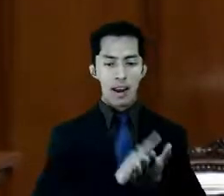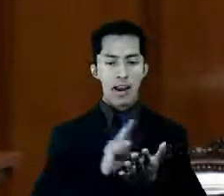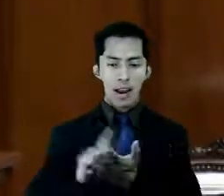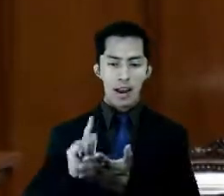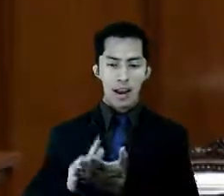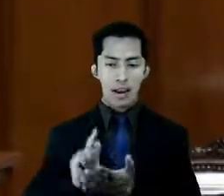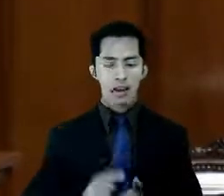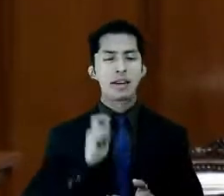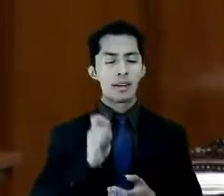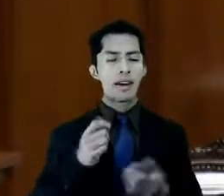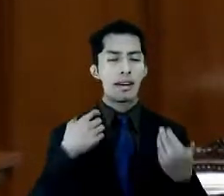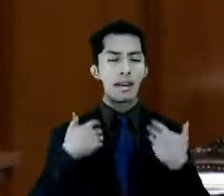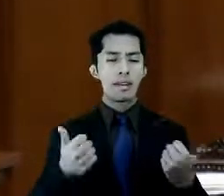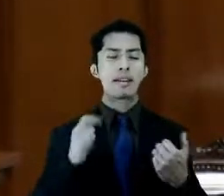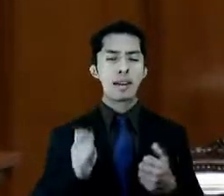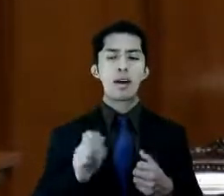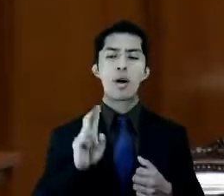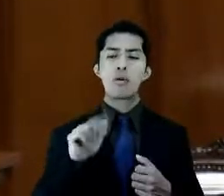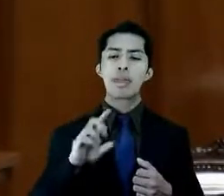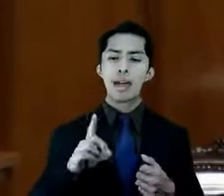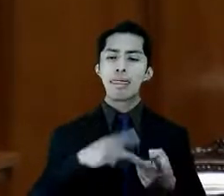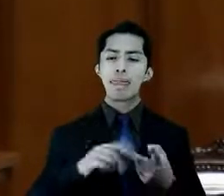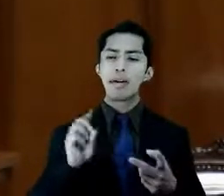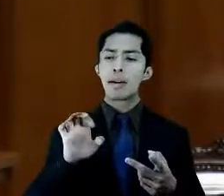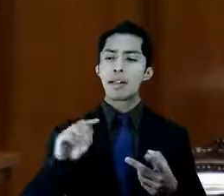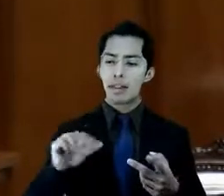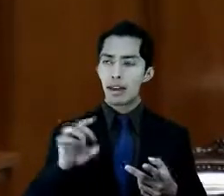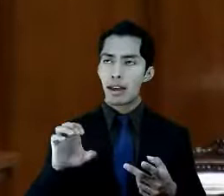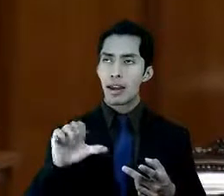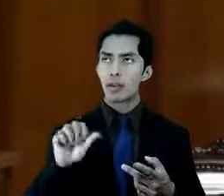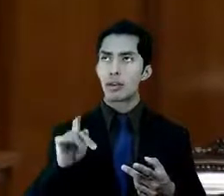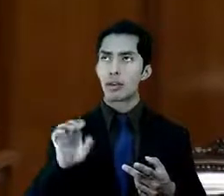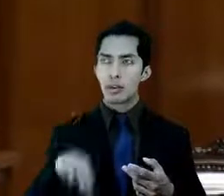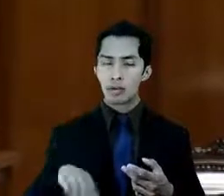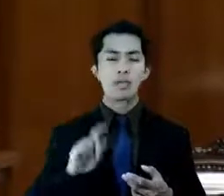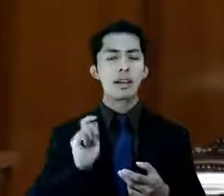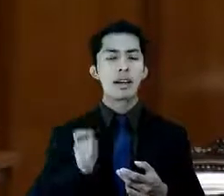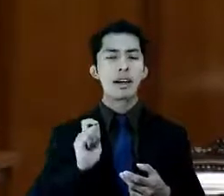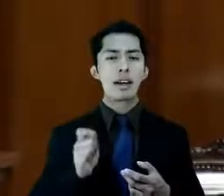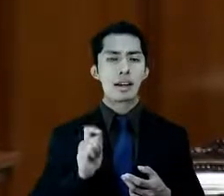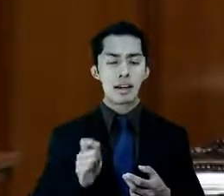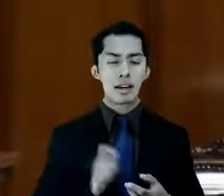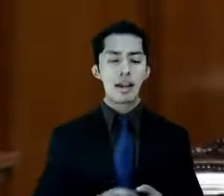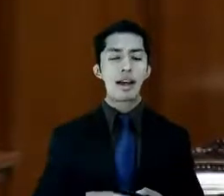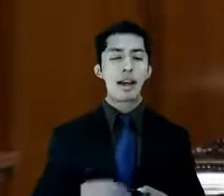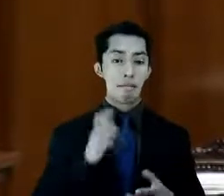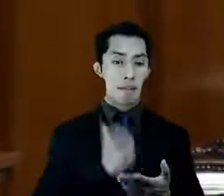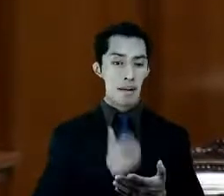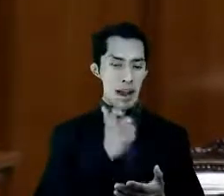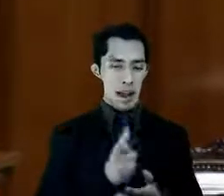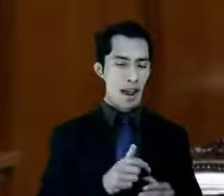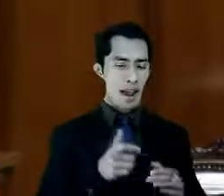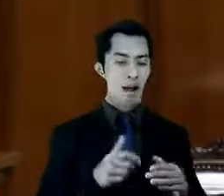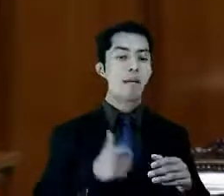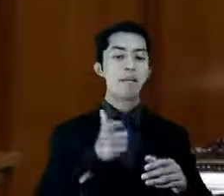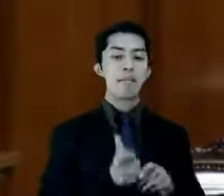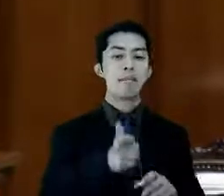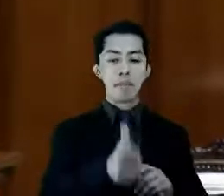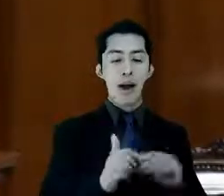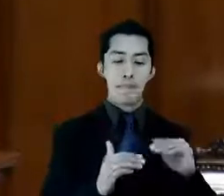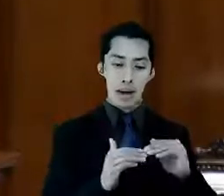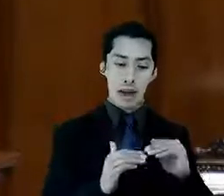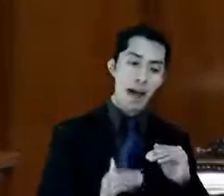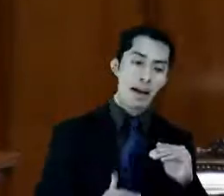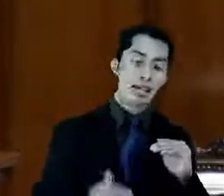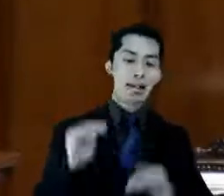entenderán referidas a la unidad de medida y actualización. Es decir, de ser el salario mínimo, los pagos al Estado, a